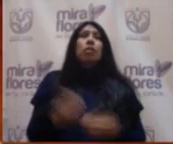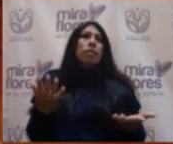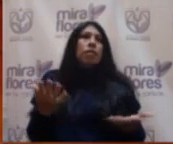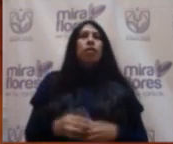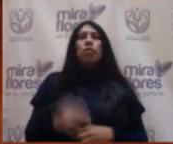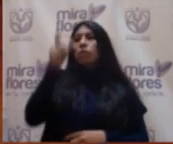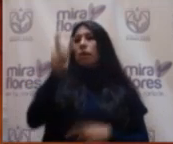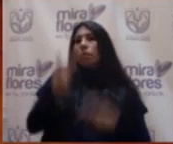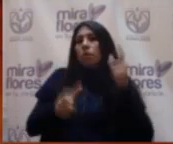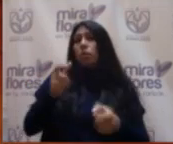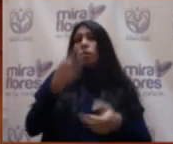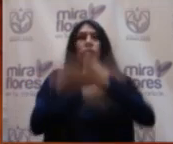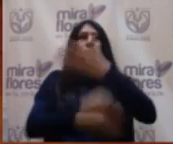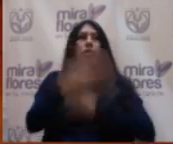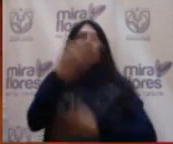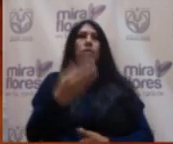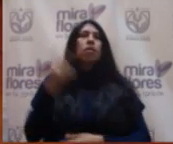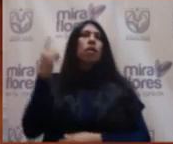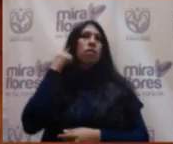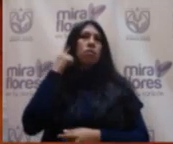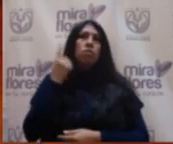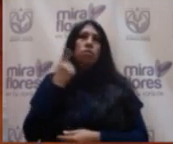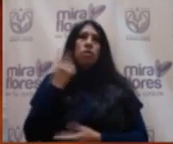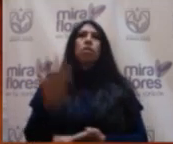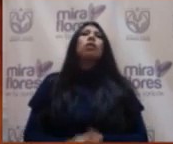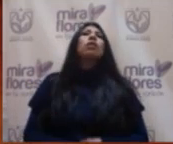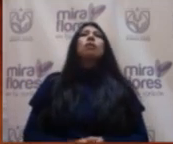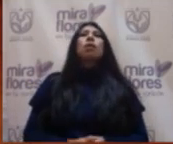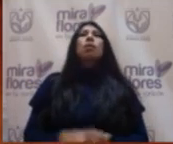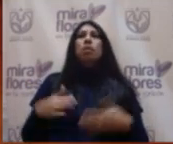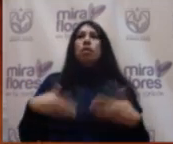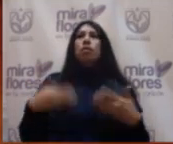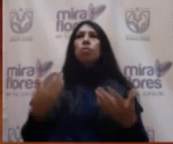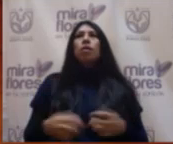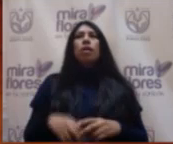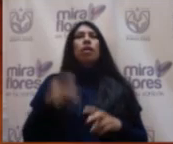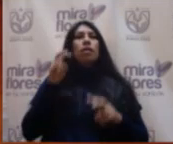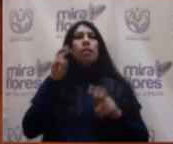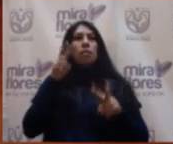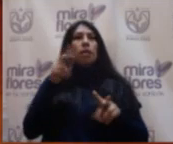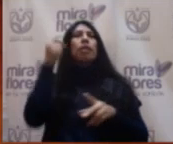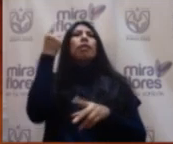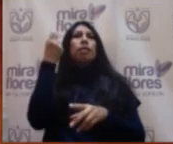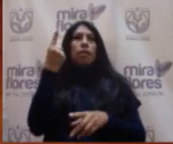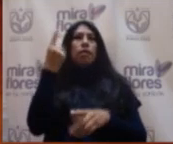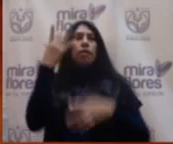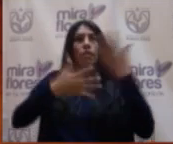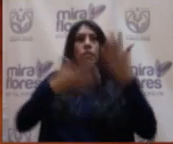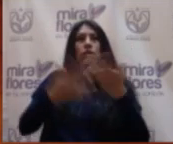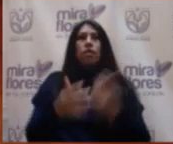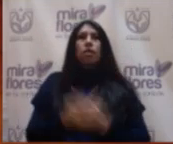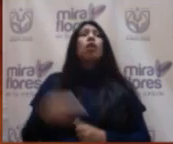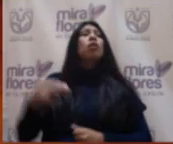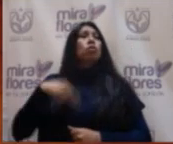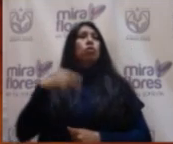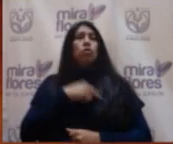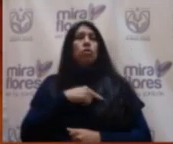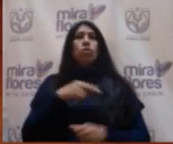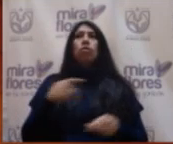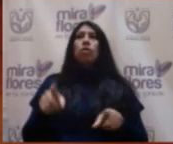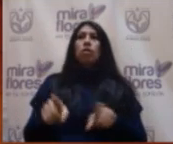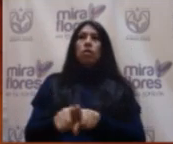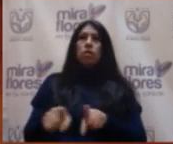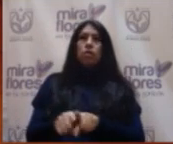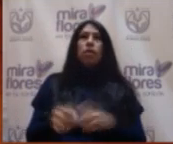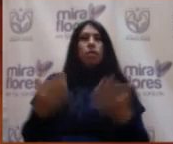con discapacidad auditiva para que nos pueda seguir a través de la lengua de señas. Nosotros tenemos también en